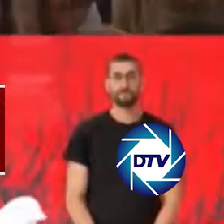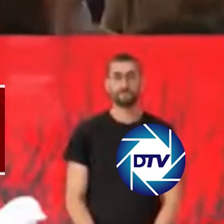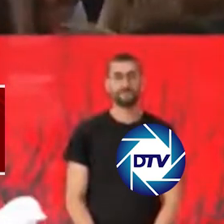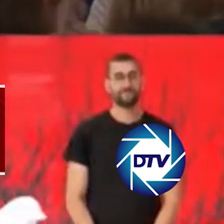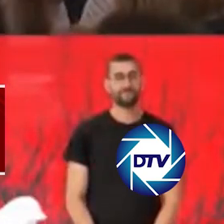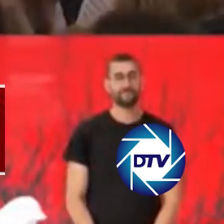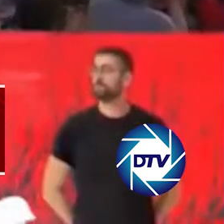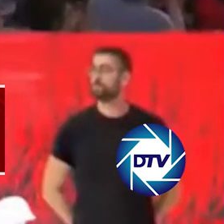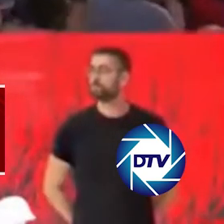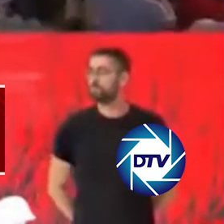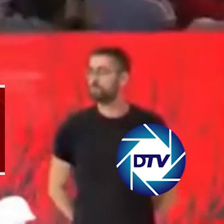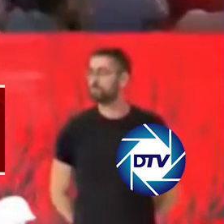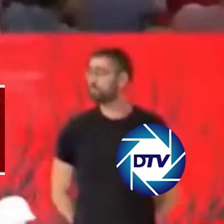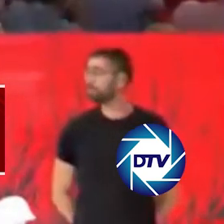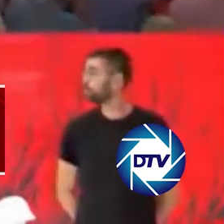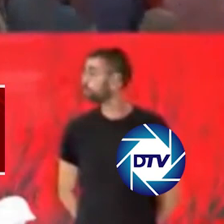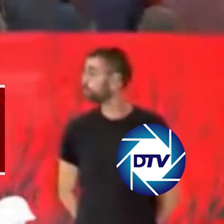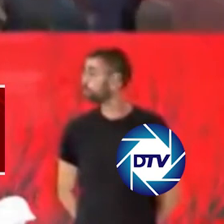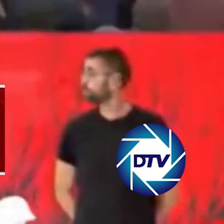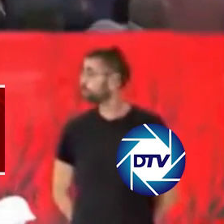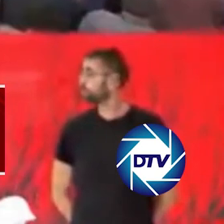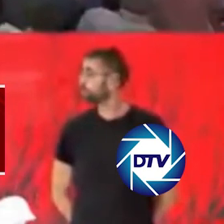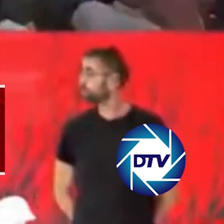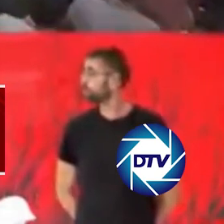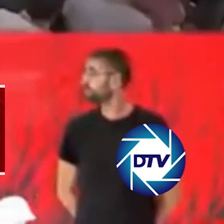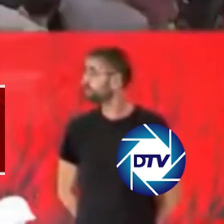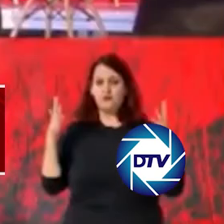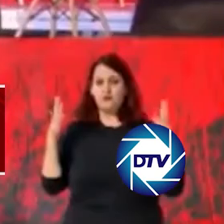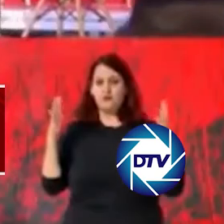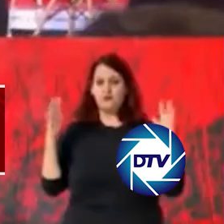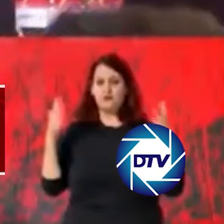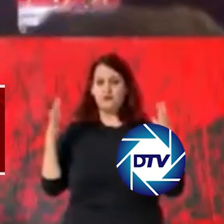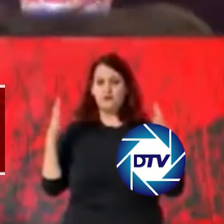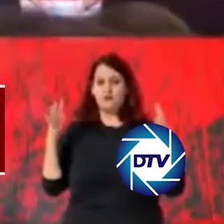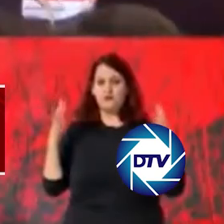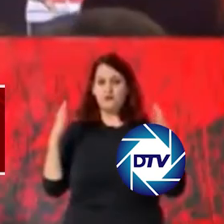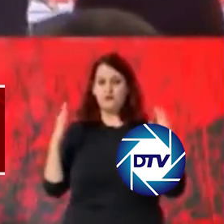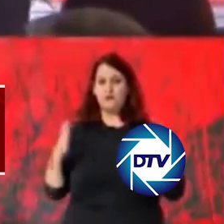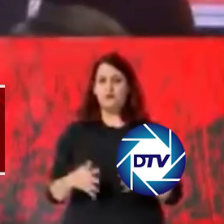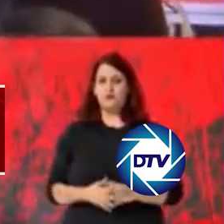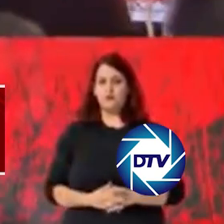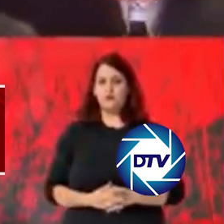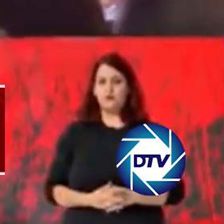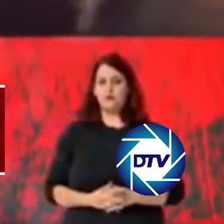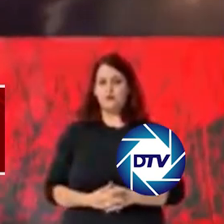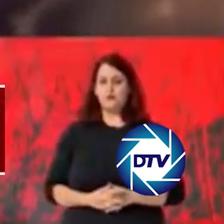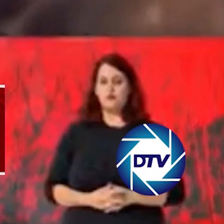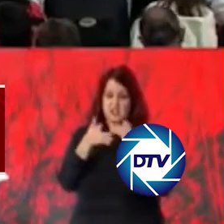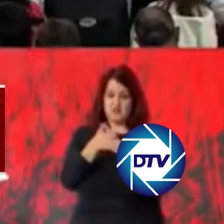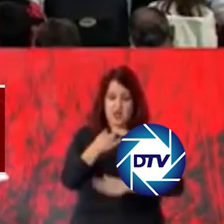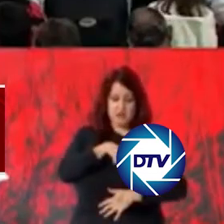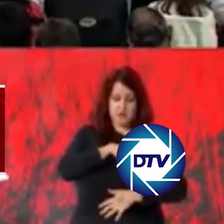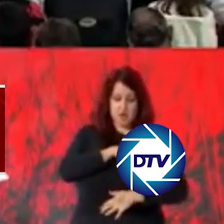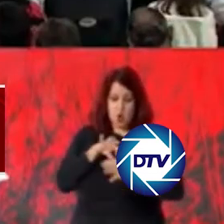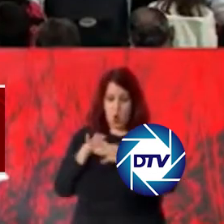no recuerdo su nombre, en el que se habló que se cumplió un rito masonico también, mientras mantuvieron, como recordemos, recordemos que